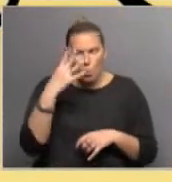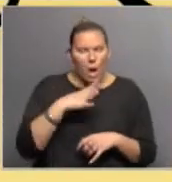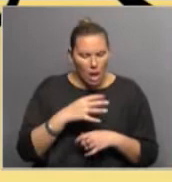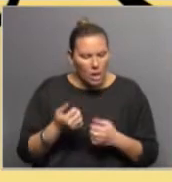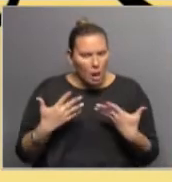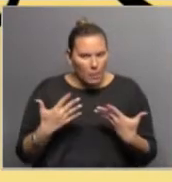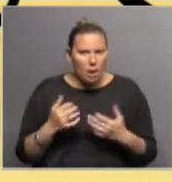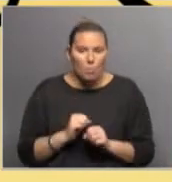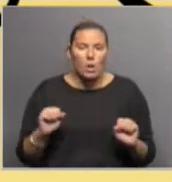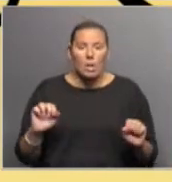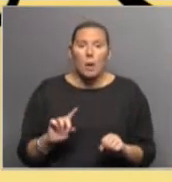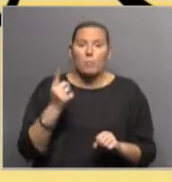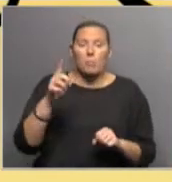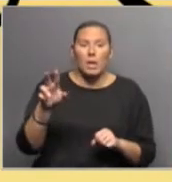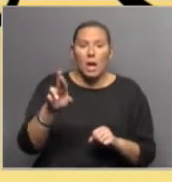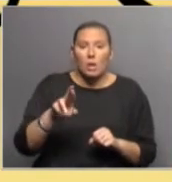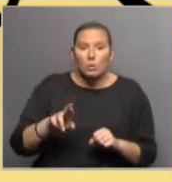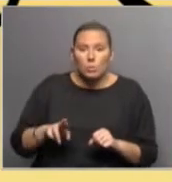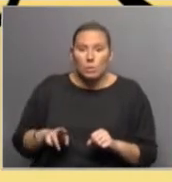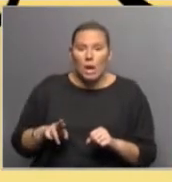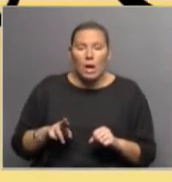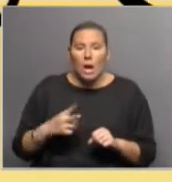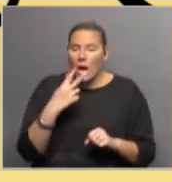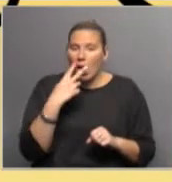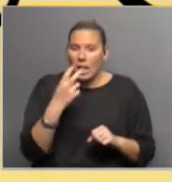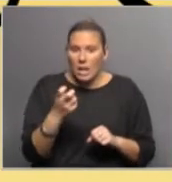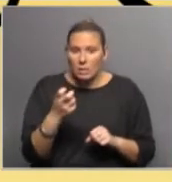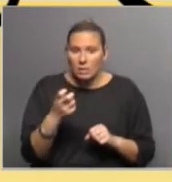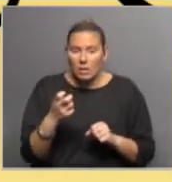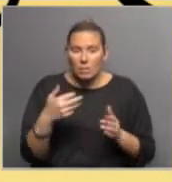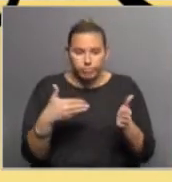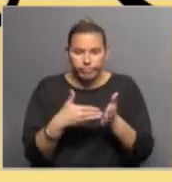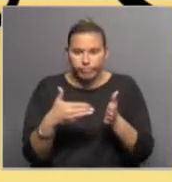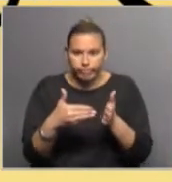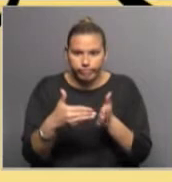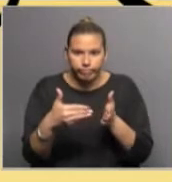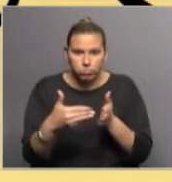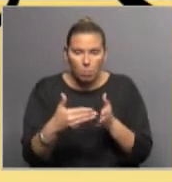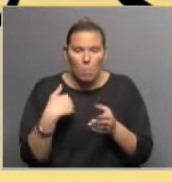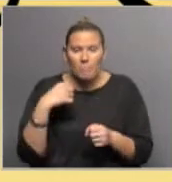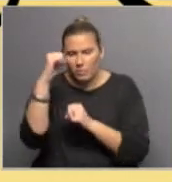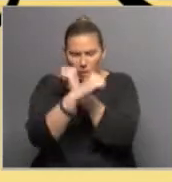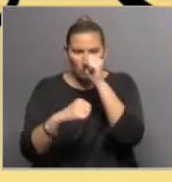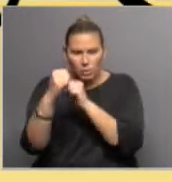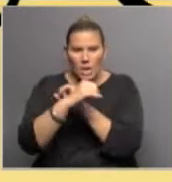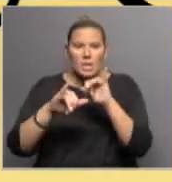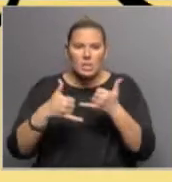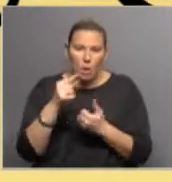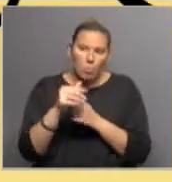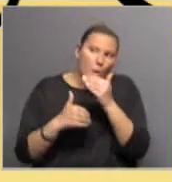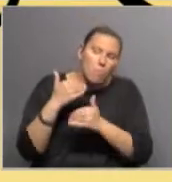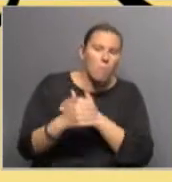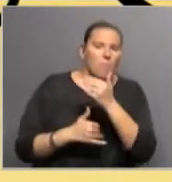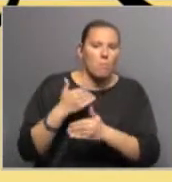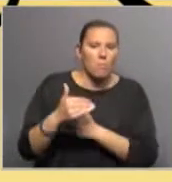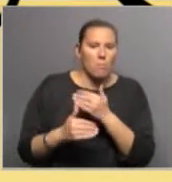hecho, tenemos la primera ruta eléctrica de América Latina, tenemos una cantidad de estaciones, o sea que en tecnologías que ya están un poco más maduras y más